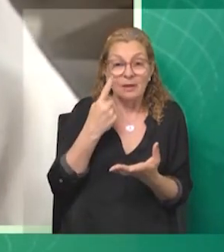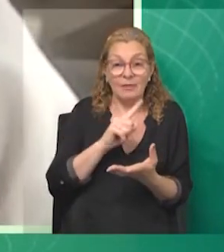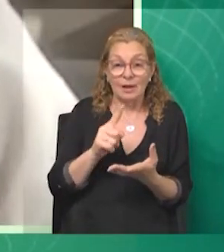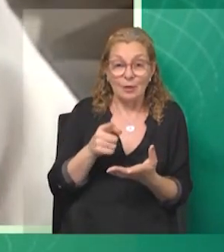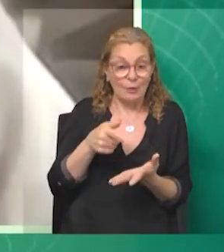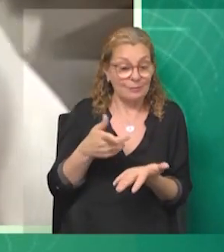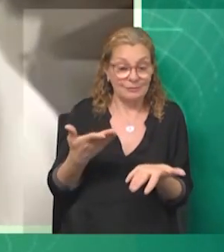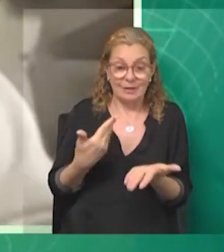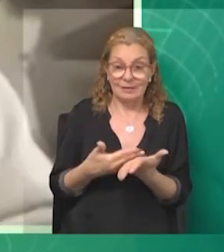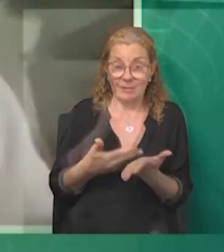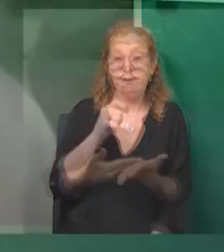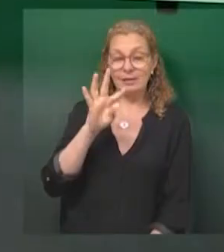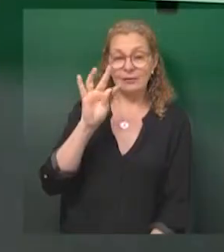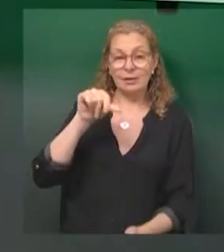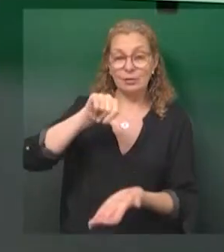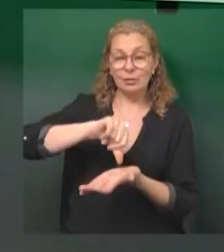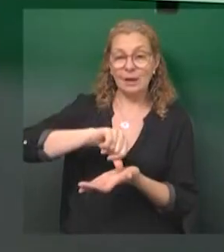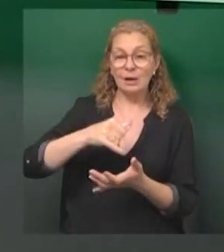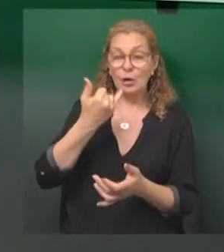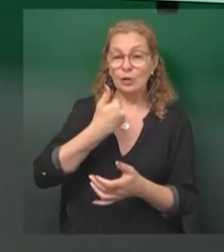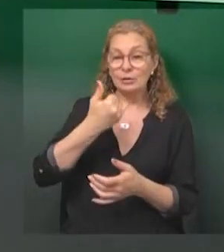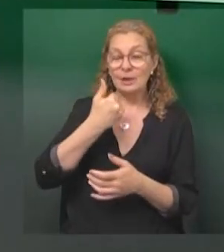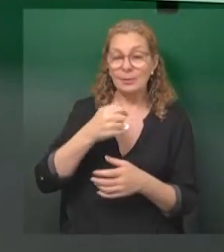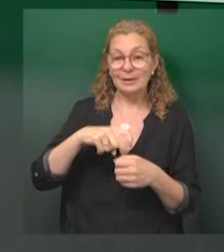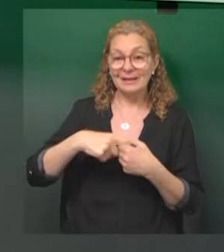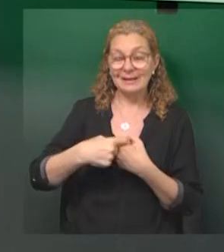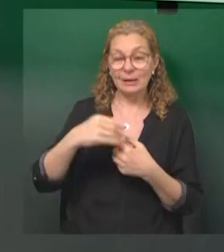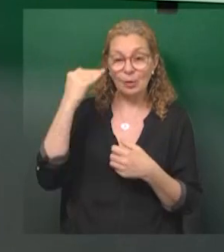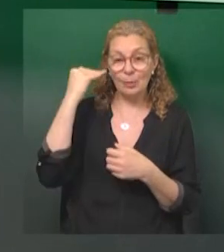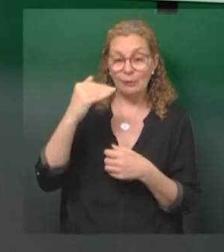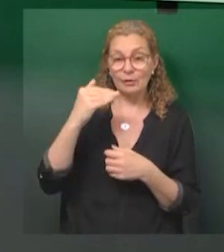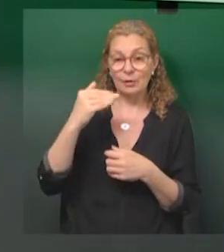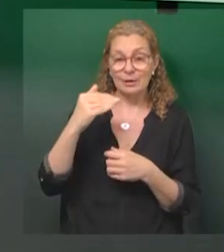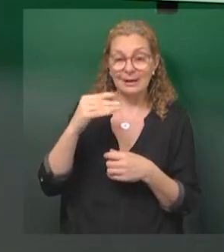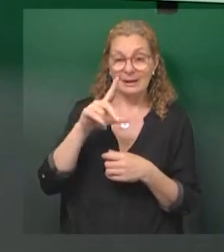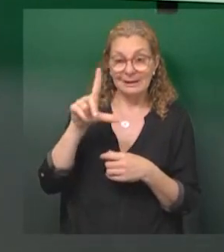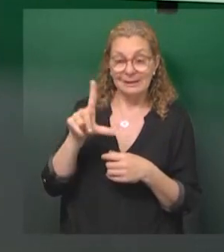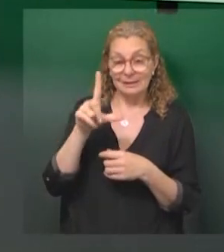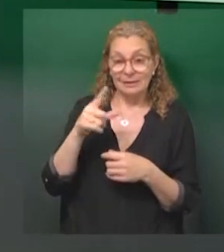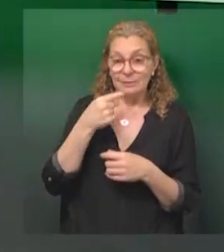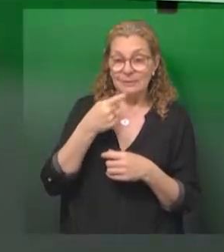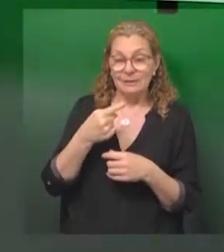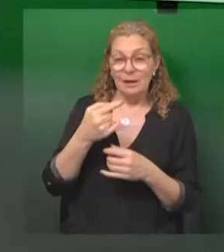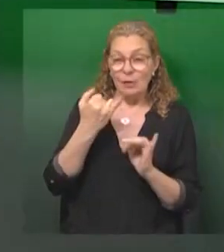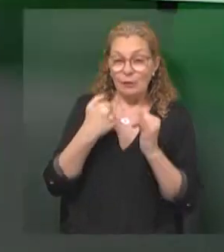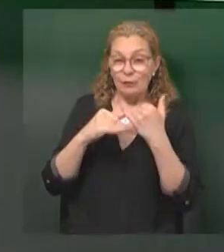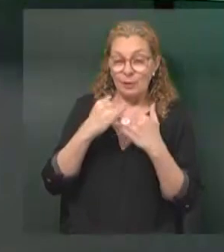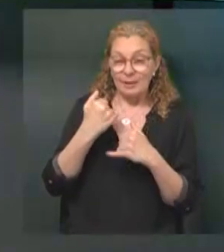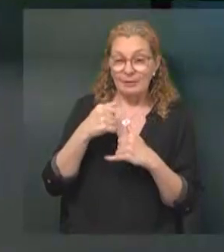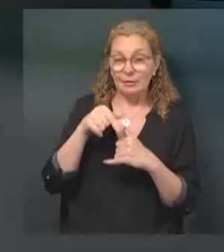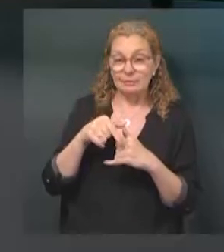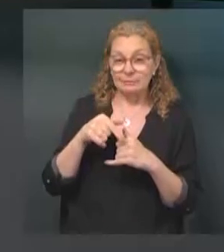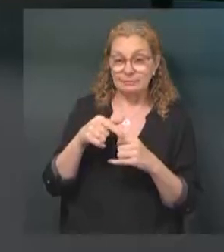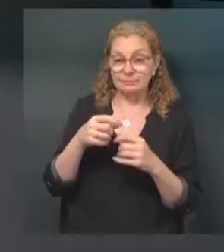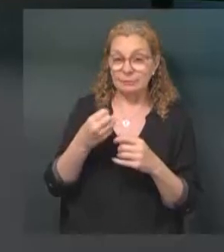era así les contamos que el sindicato nacional docente de secundaria aspira a contar con información sobre la